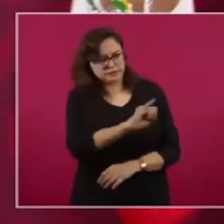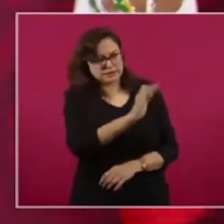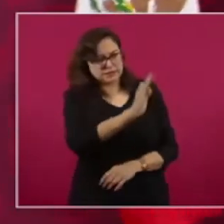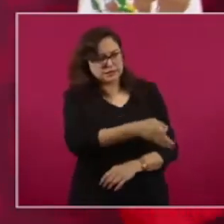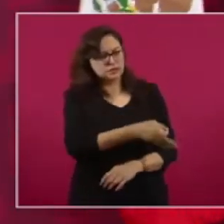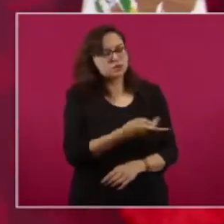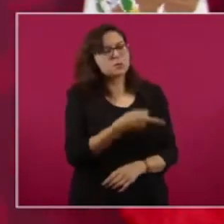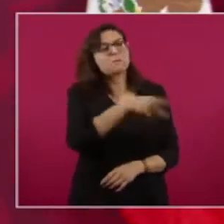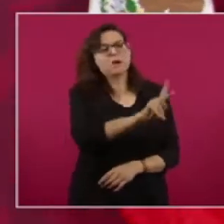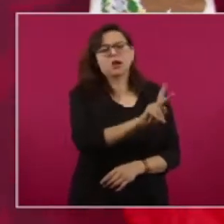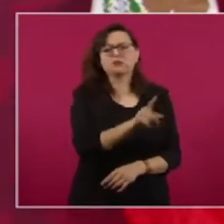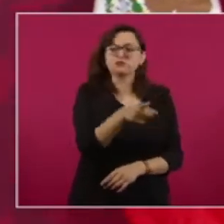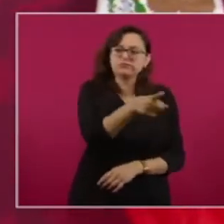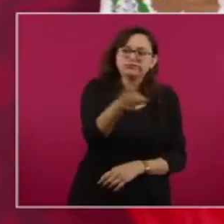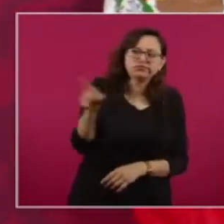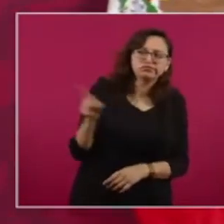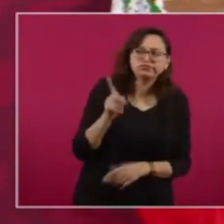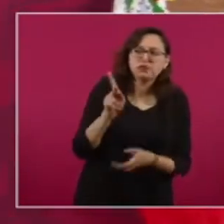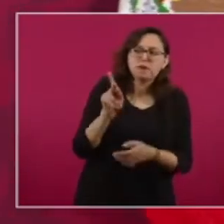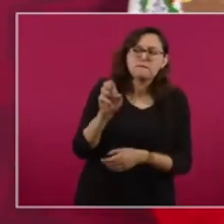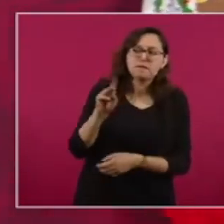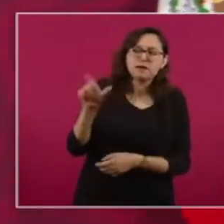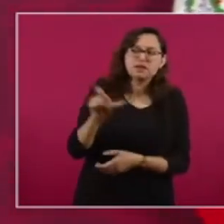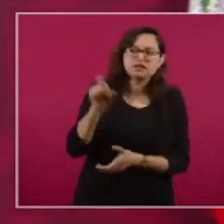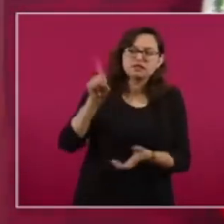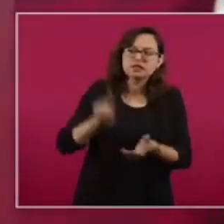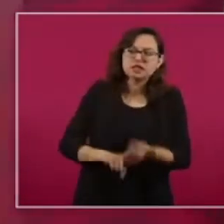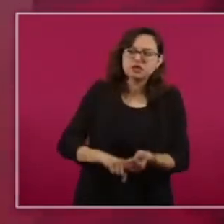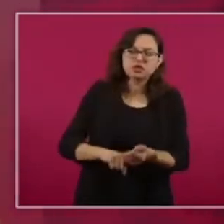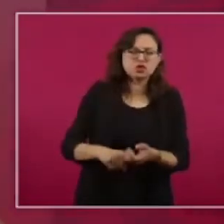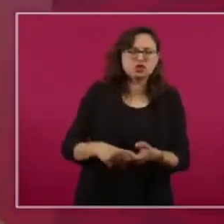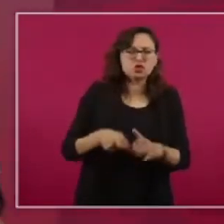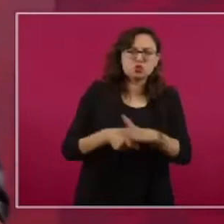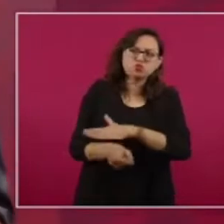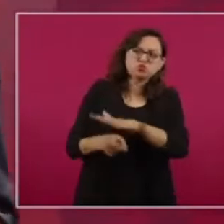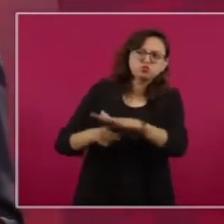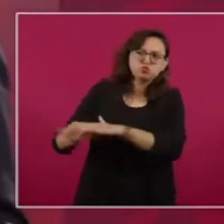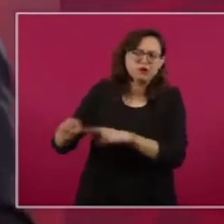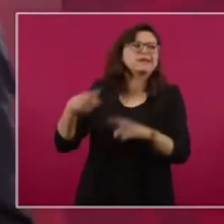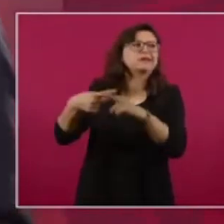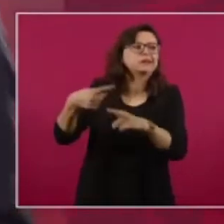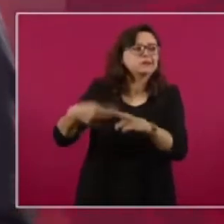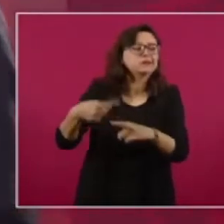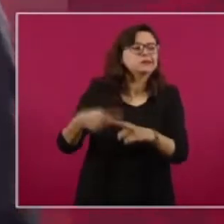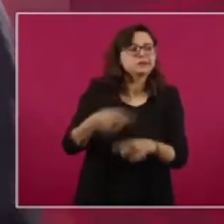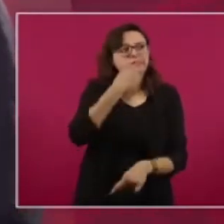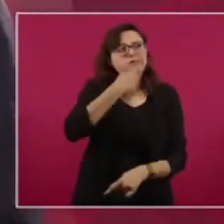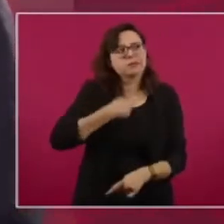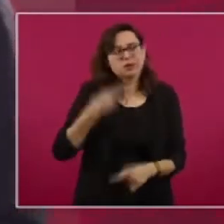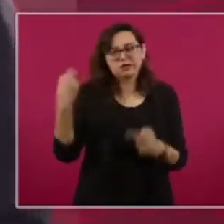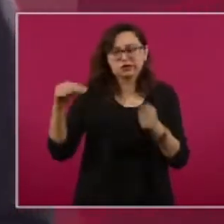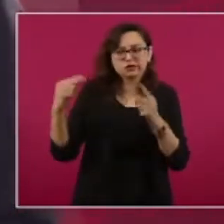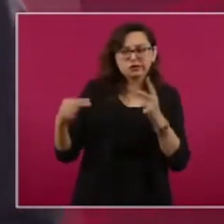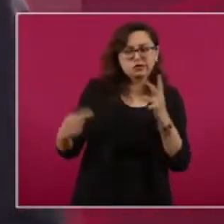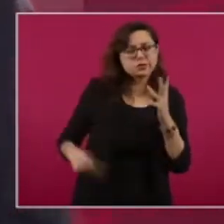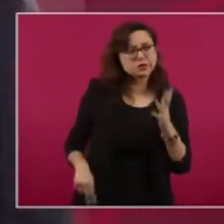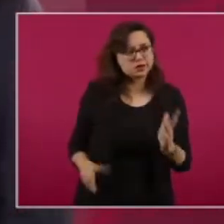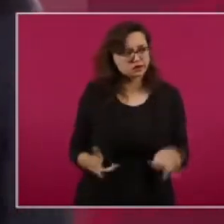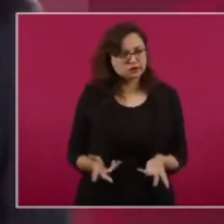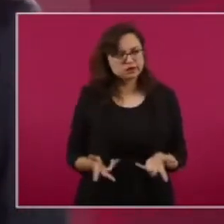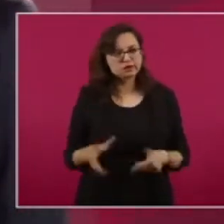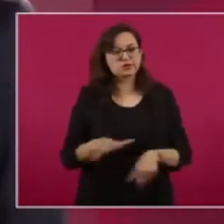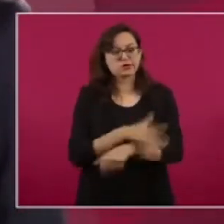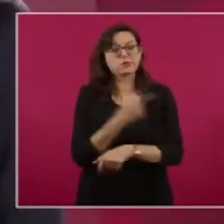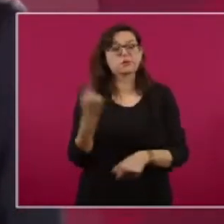dinero, quiénes se habían beneficiado con los sobornos, porque era